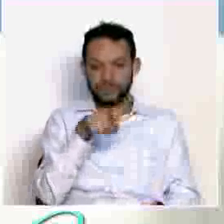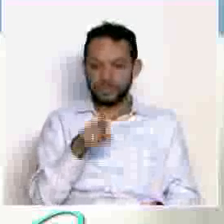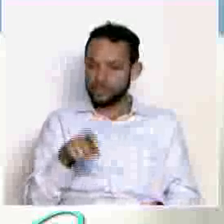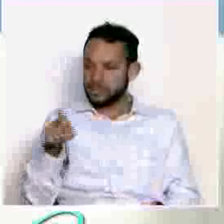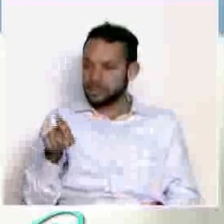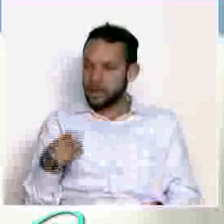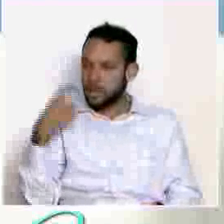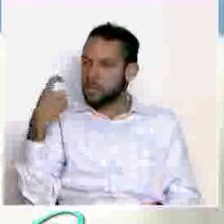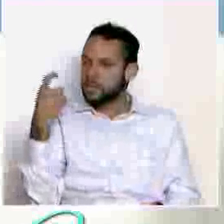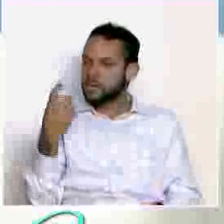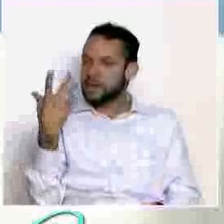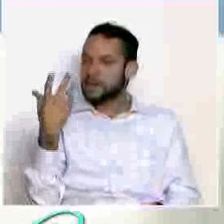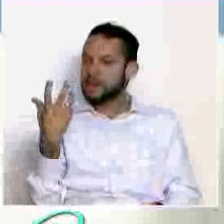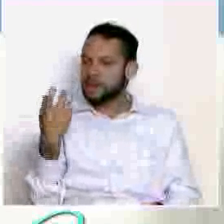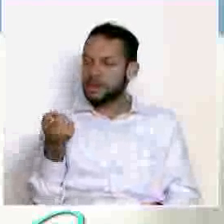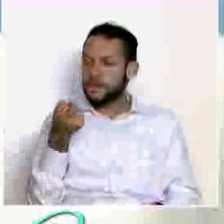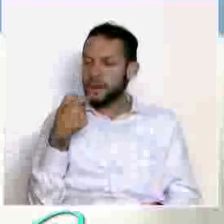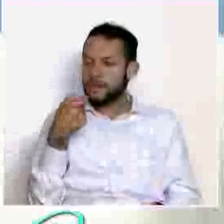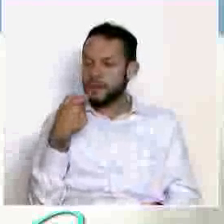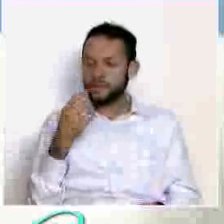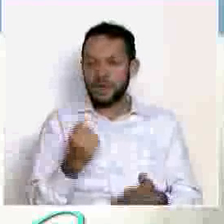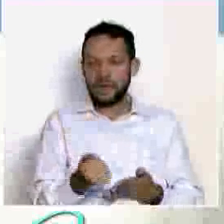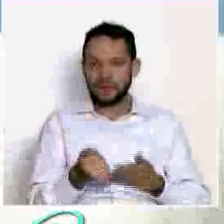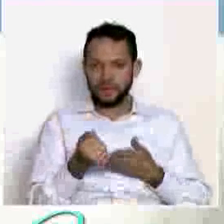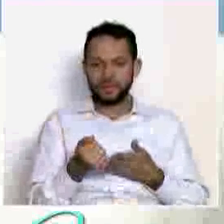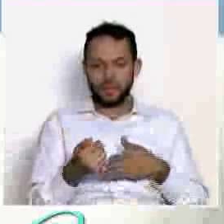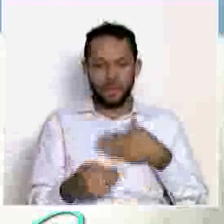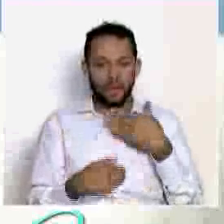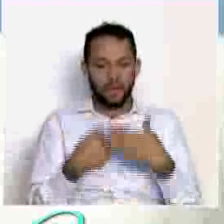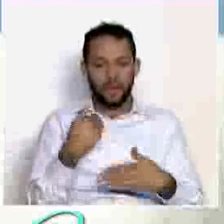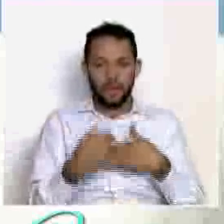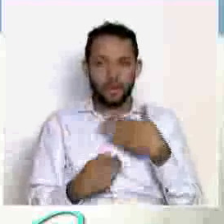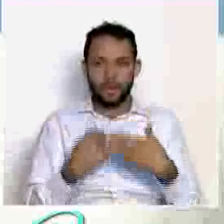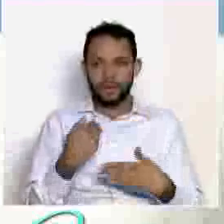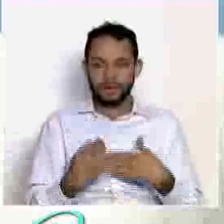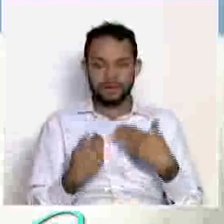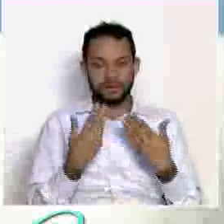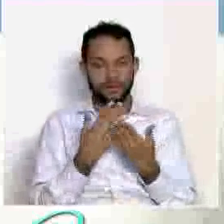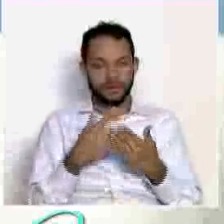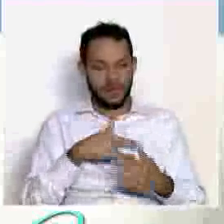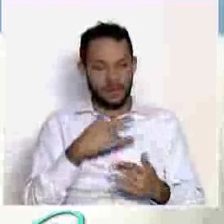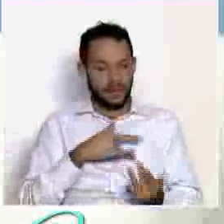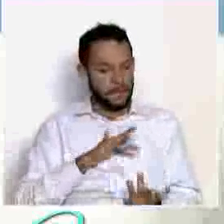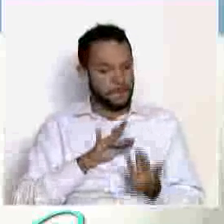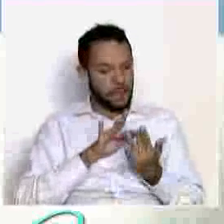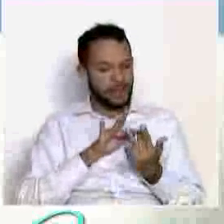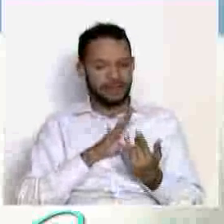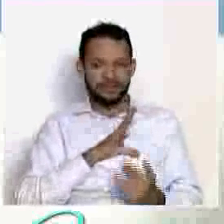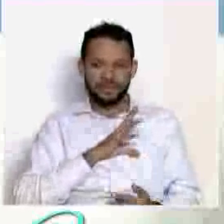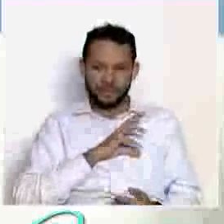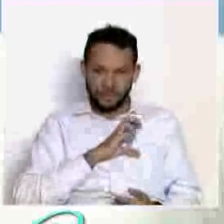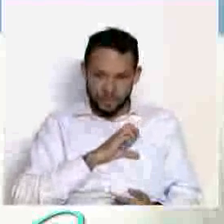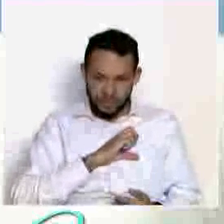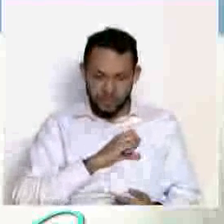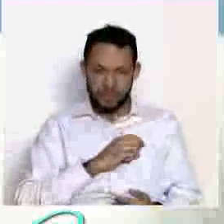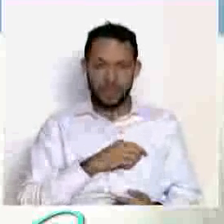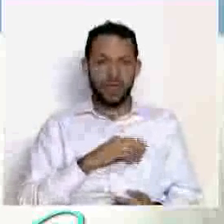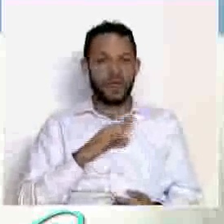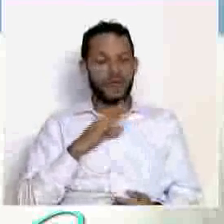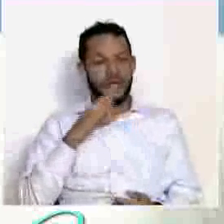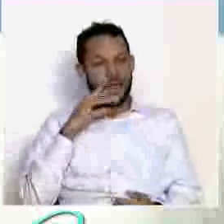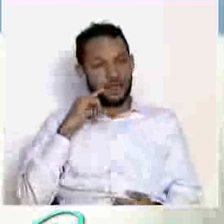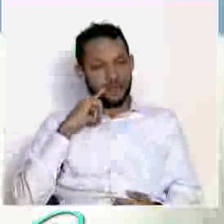consultorio porque realmente lo que tienen es un proceso más emocional. Después de que se llama mi hijo para el